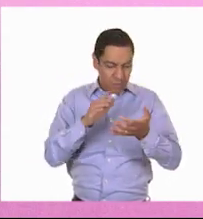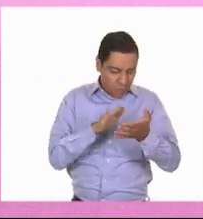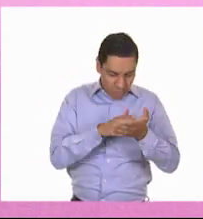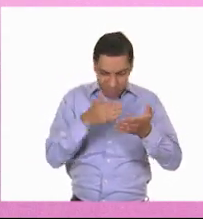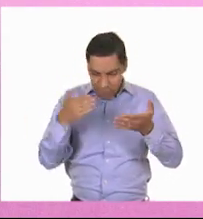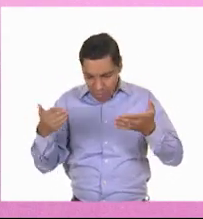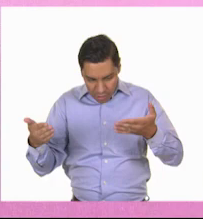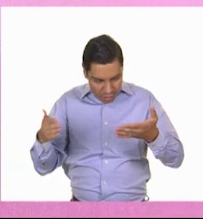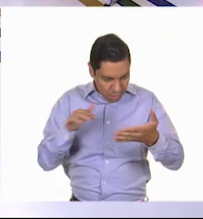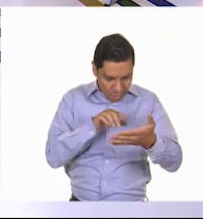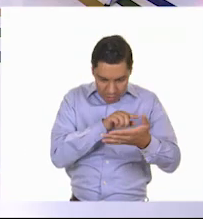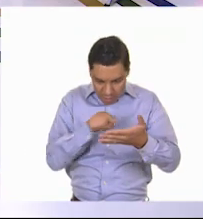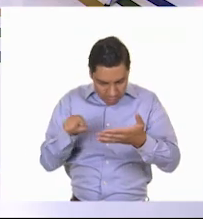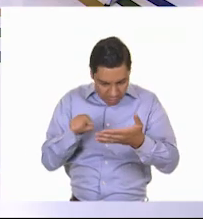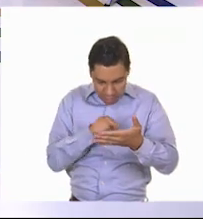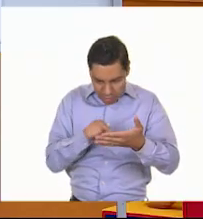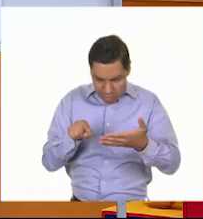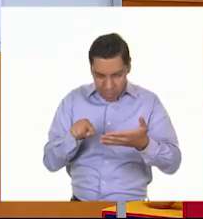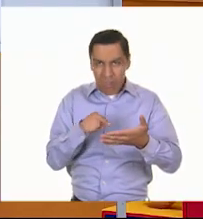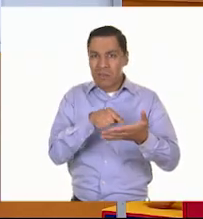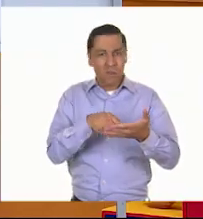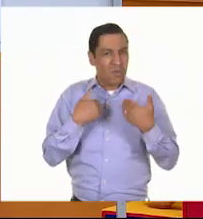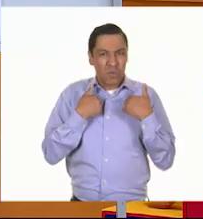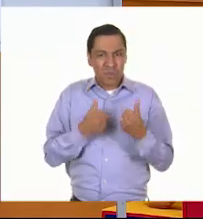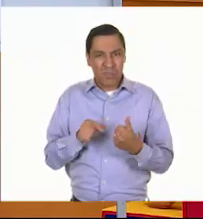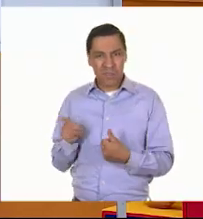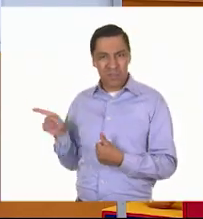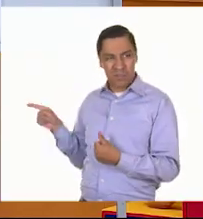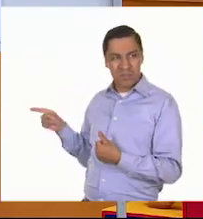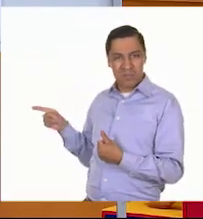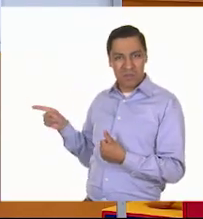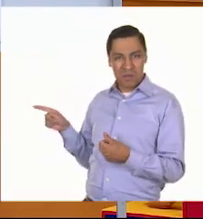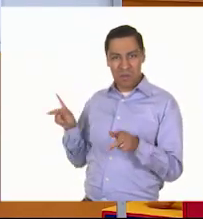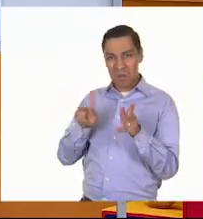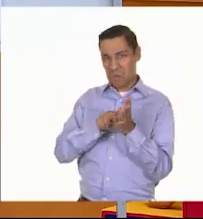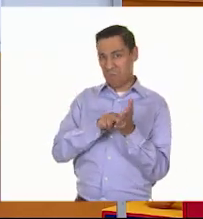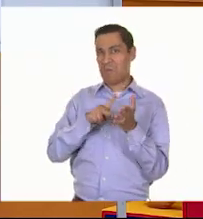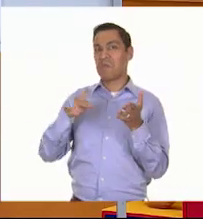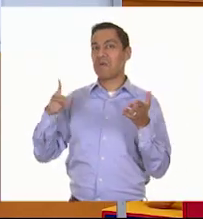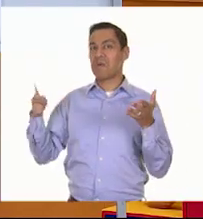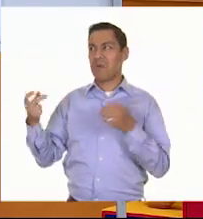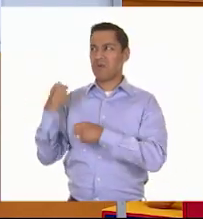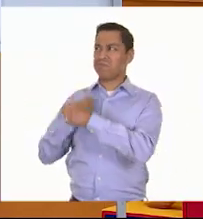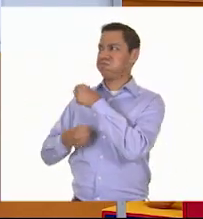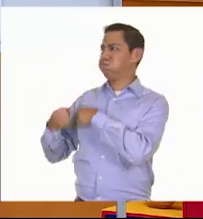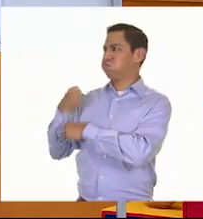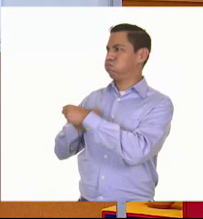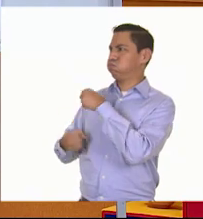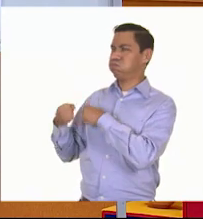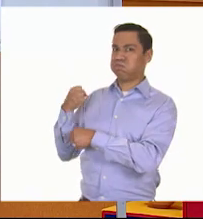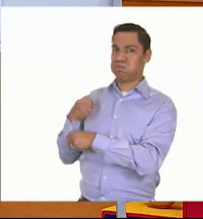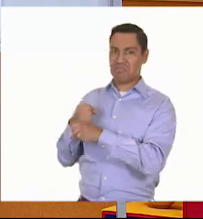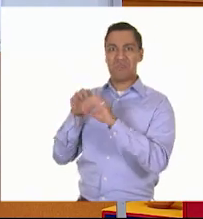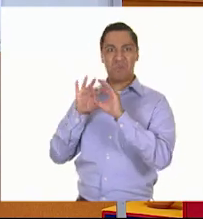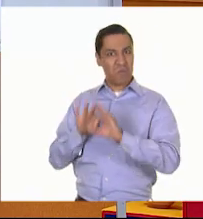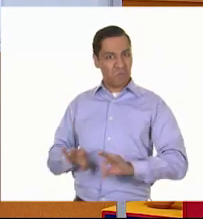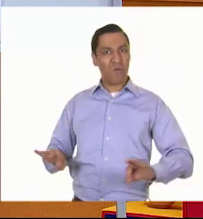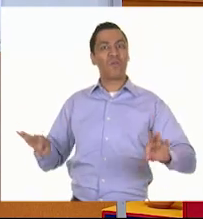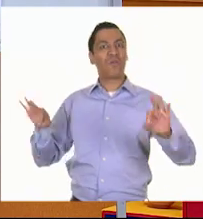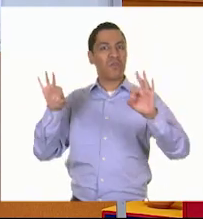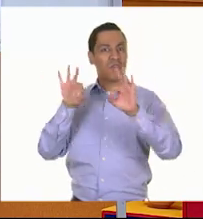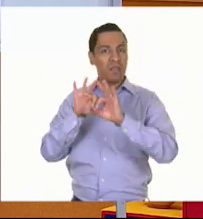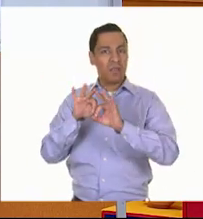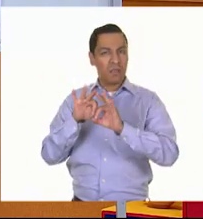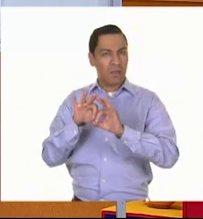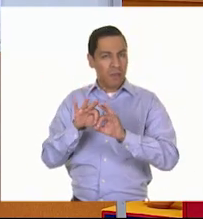conocer noticias interesantes. Muy bien. El periódico impreso fue durante mucho, mucho tiempo muy importante.